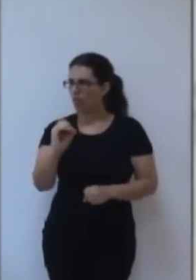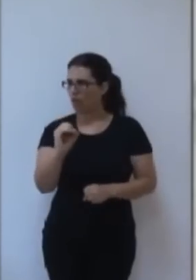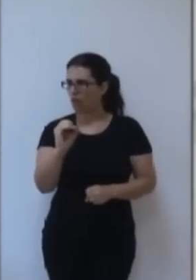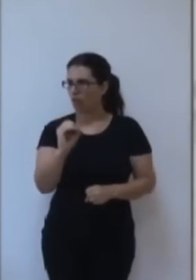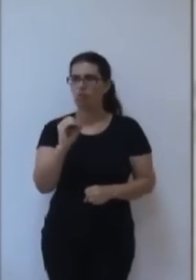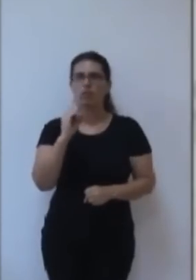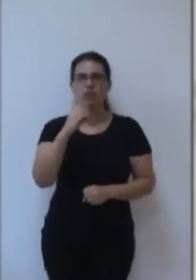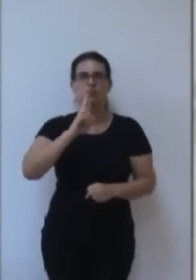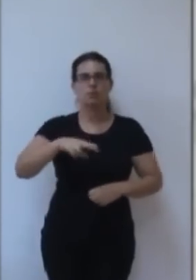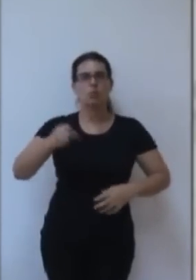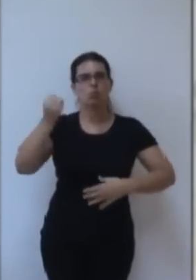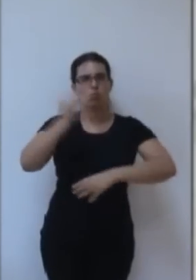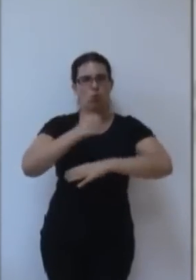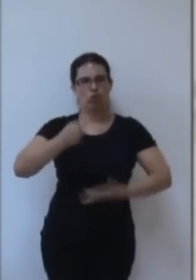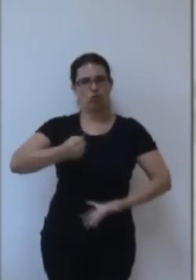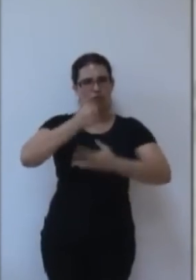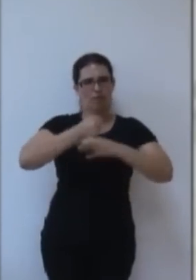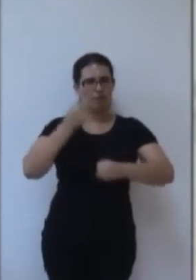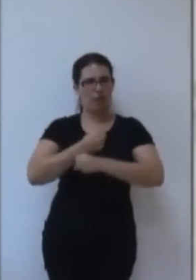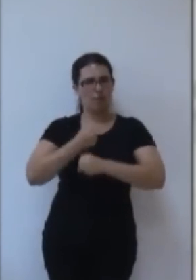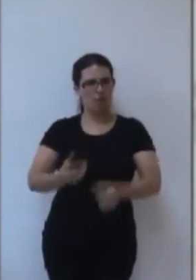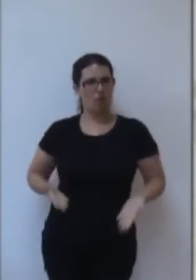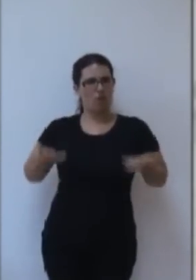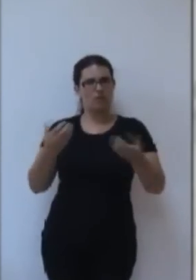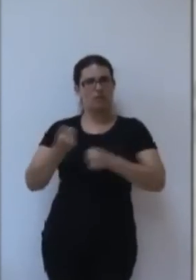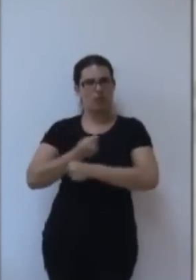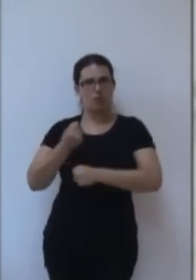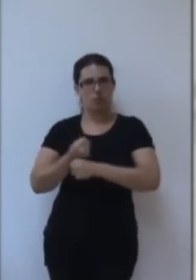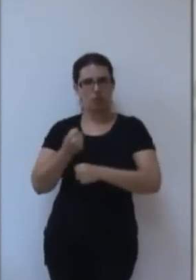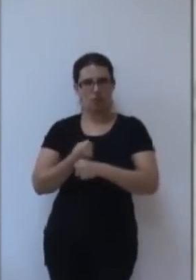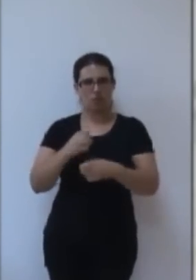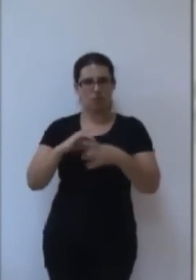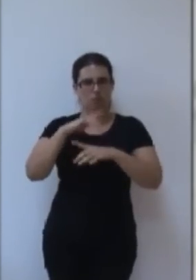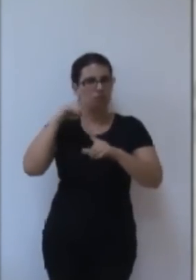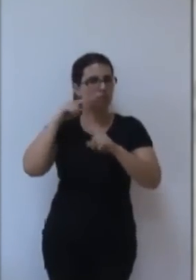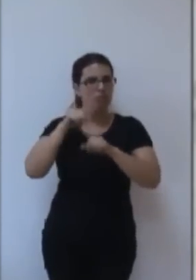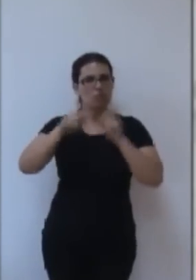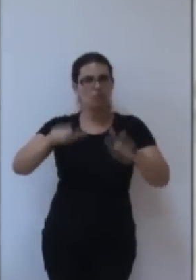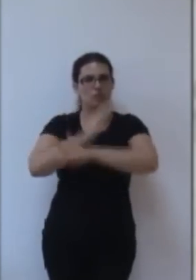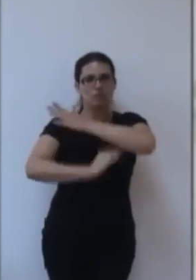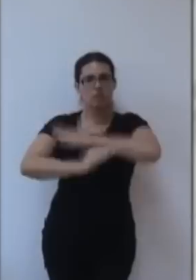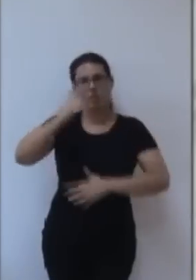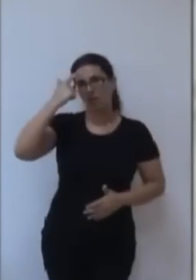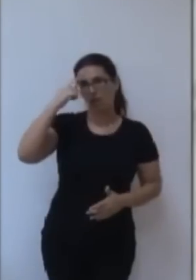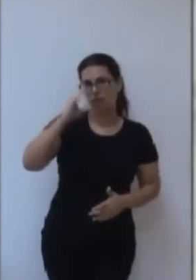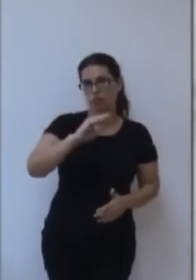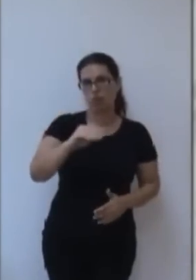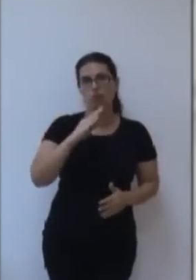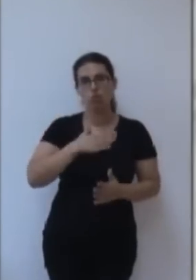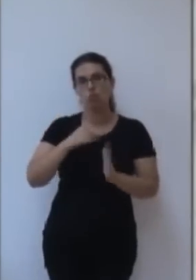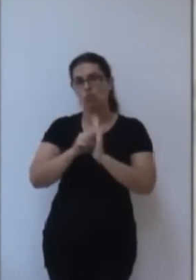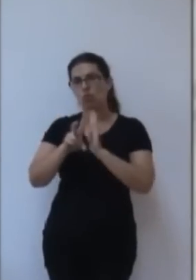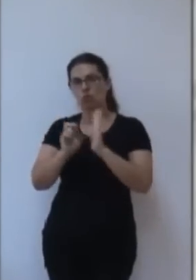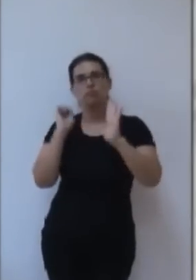es una bolsa de trabajo y una bolsa de ofertas laborales para que las personas con discapacidad intelectual suban su currículum y